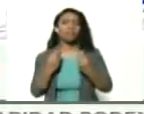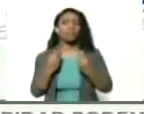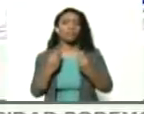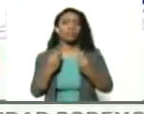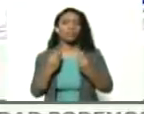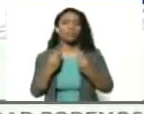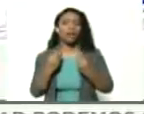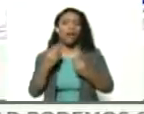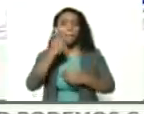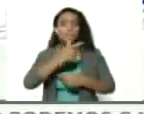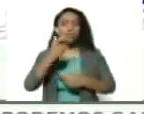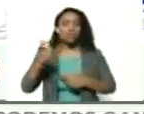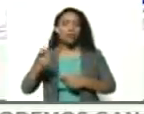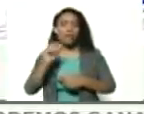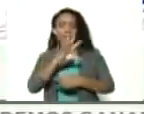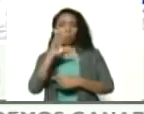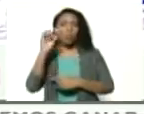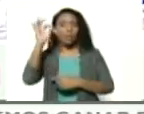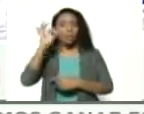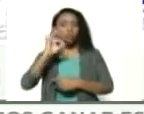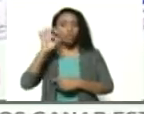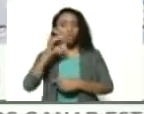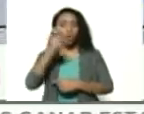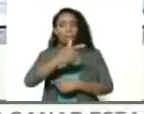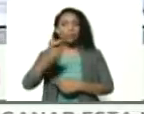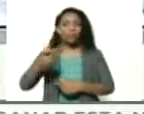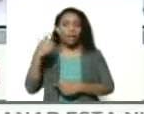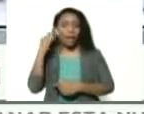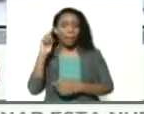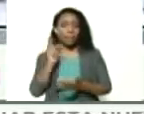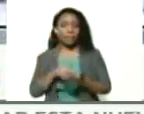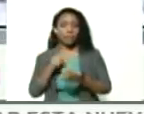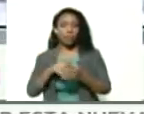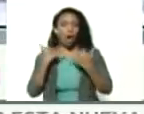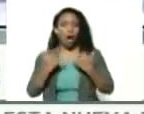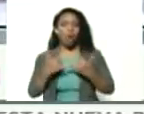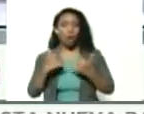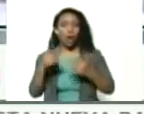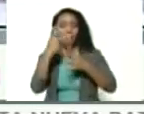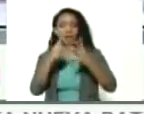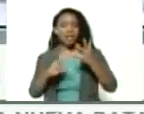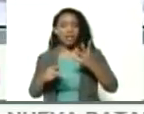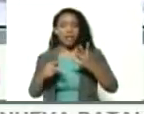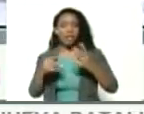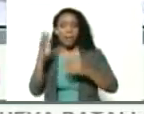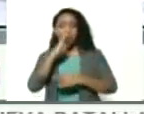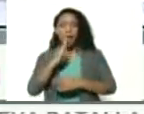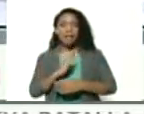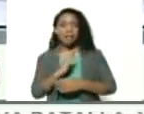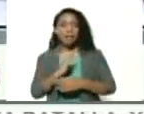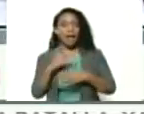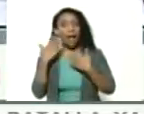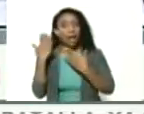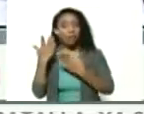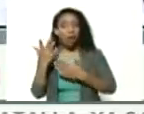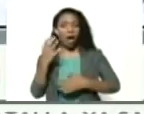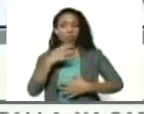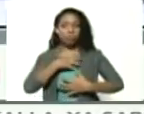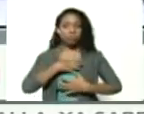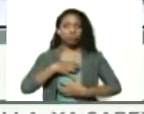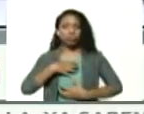los casos. Fíjense, el 50% de los casos que se están presentando ahora con la variante brasilera son